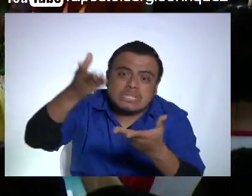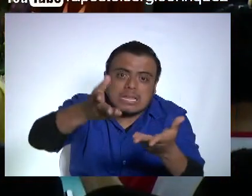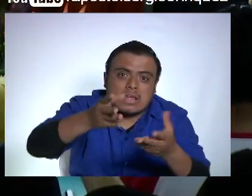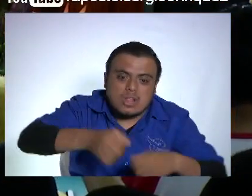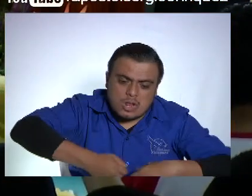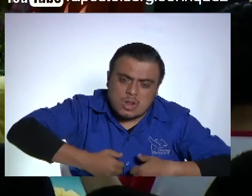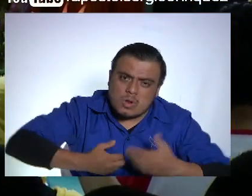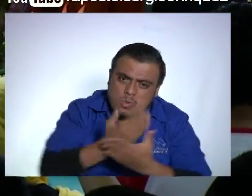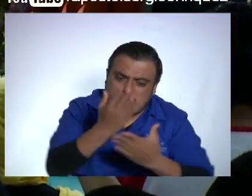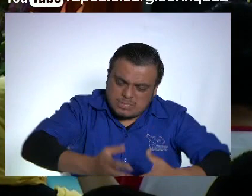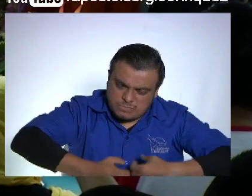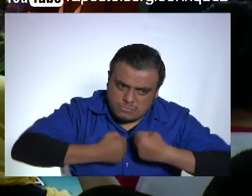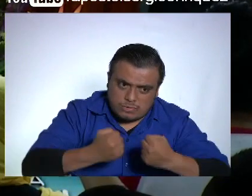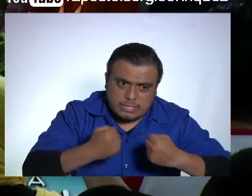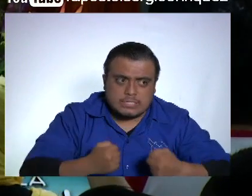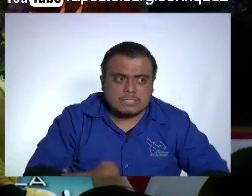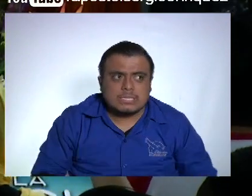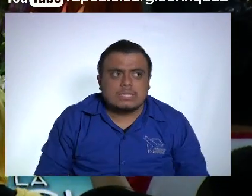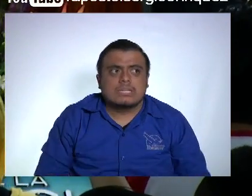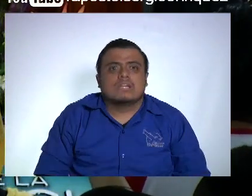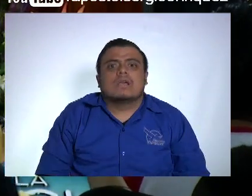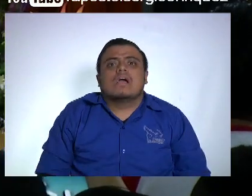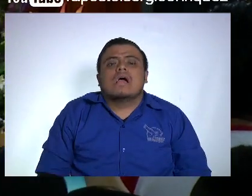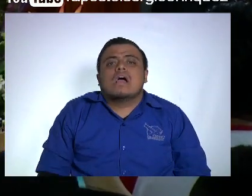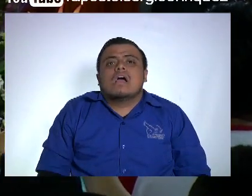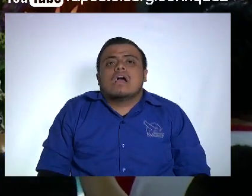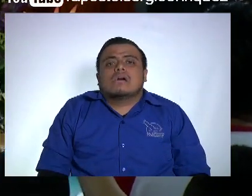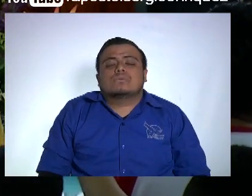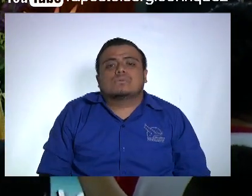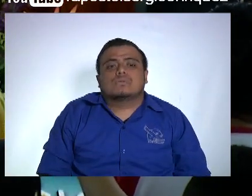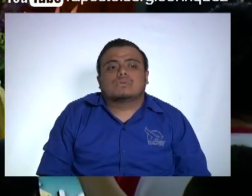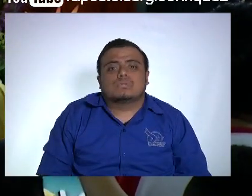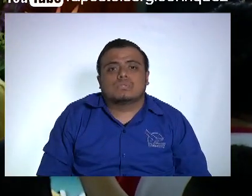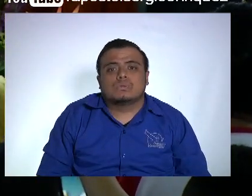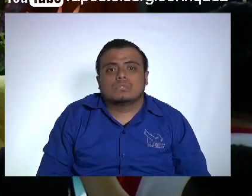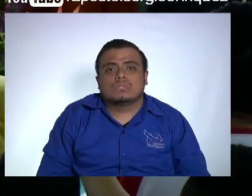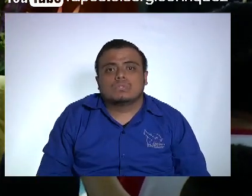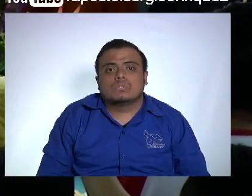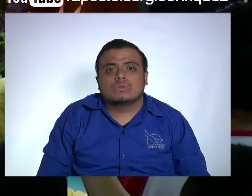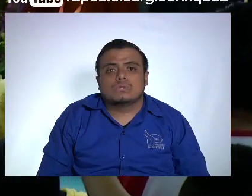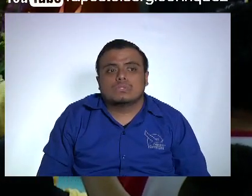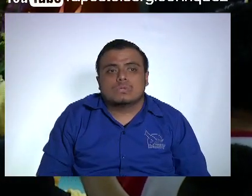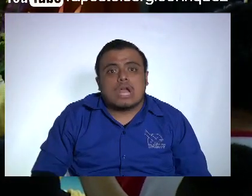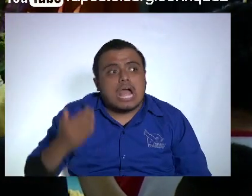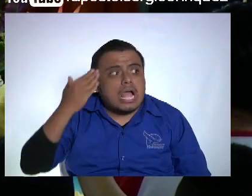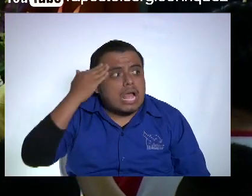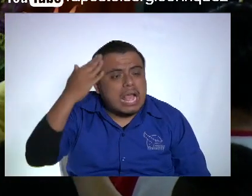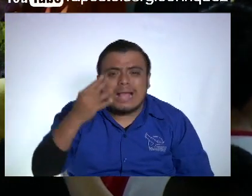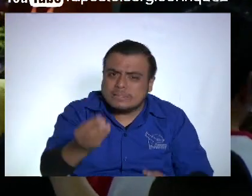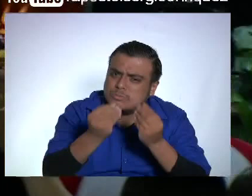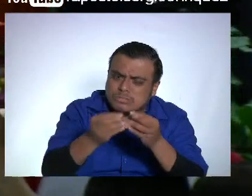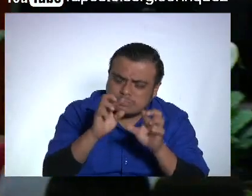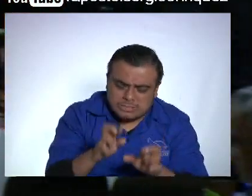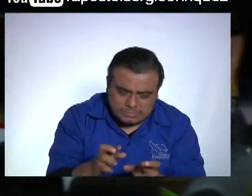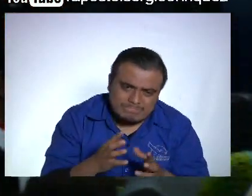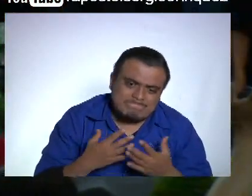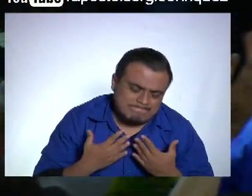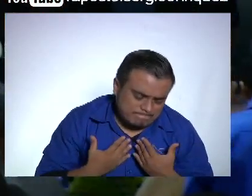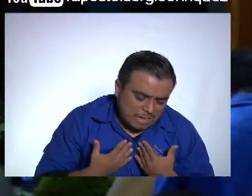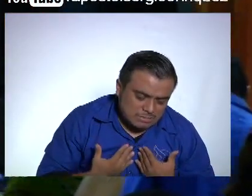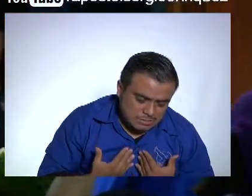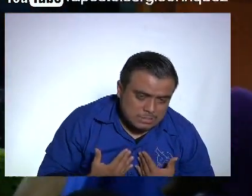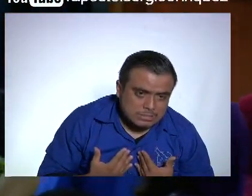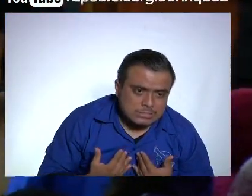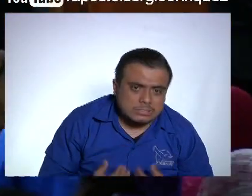Oh, Rabastaira, Kendakeira, Rabastaira. Sé que hay mucha gente que viene así,